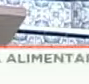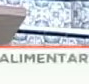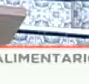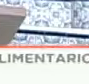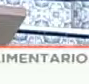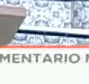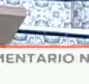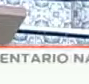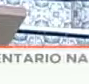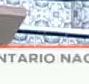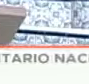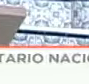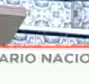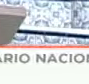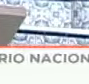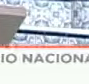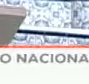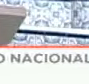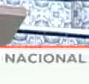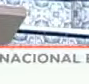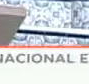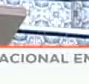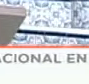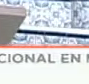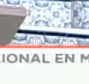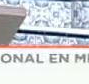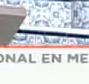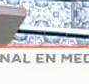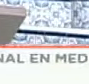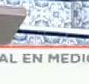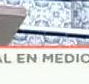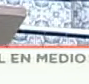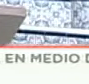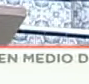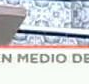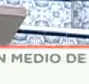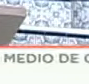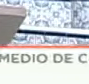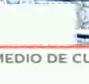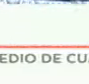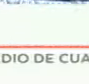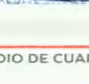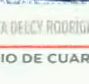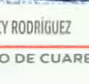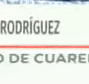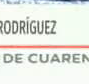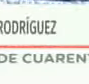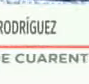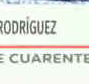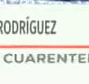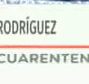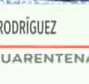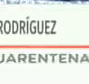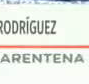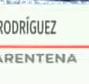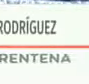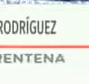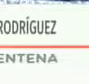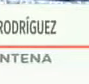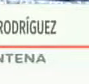Como hemos venido haciendo en los últimos días, vamos a dar algún tipo de referencia sobre estos casos. Nos encontramos en una nueva